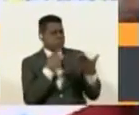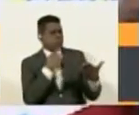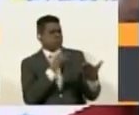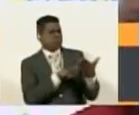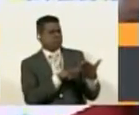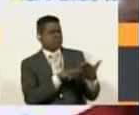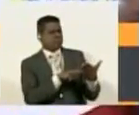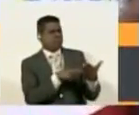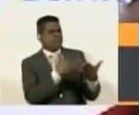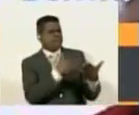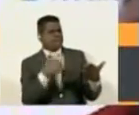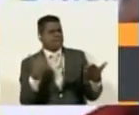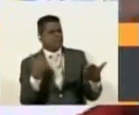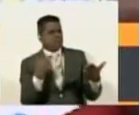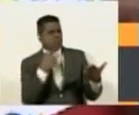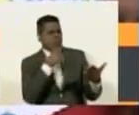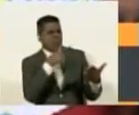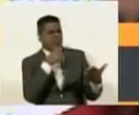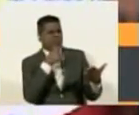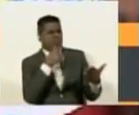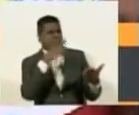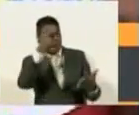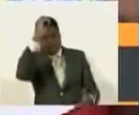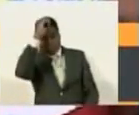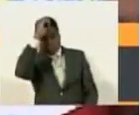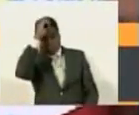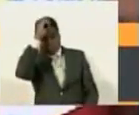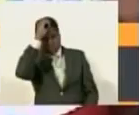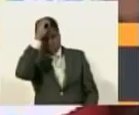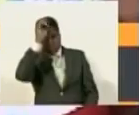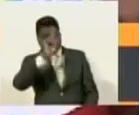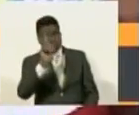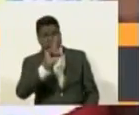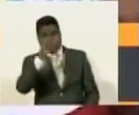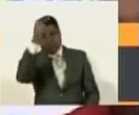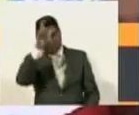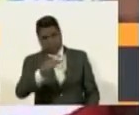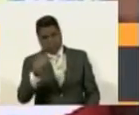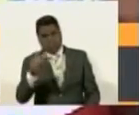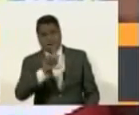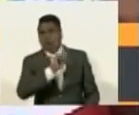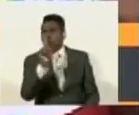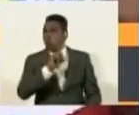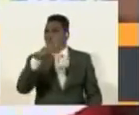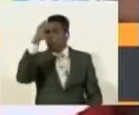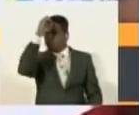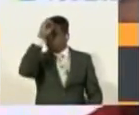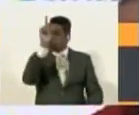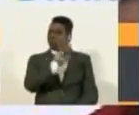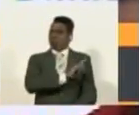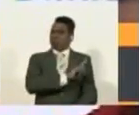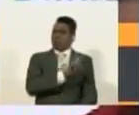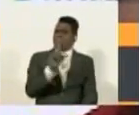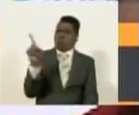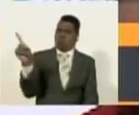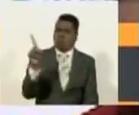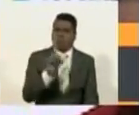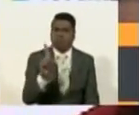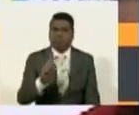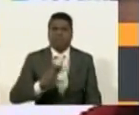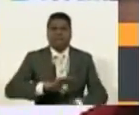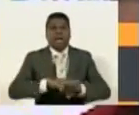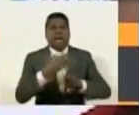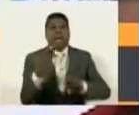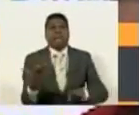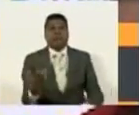pregunta, ¿eso era por inocencia de los legisladores de aquella época? No, es porque era el